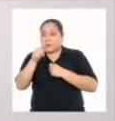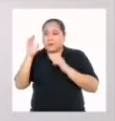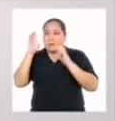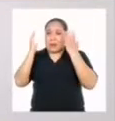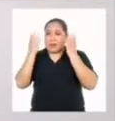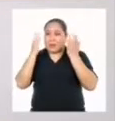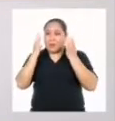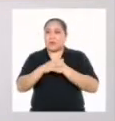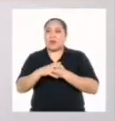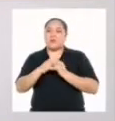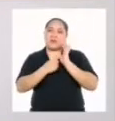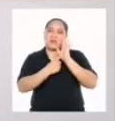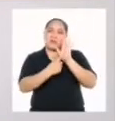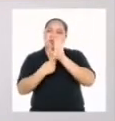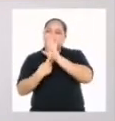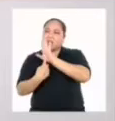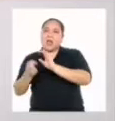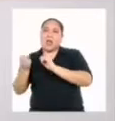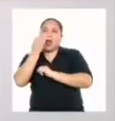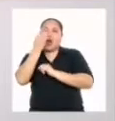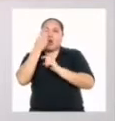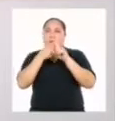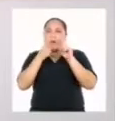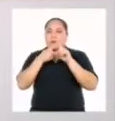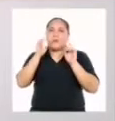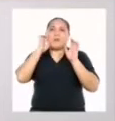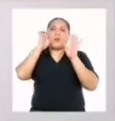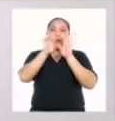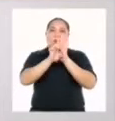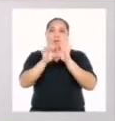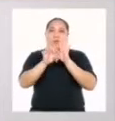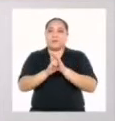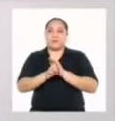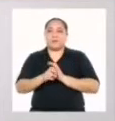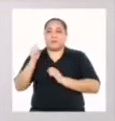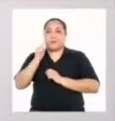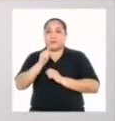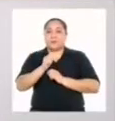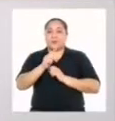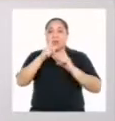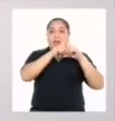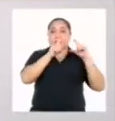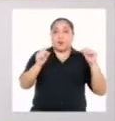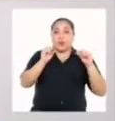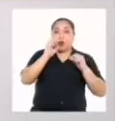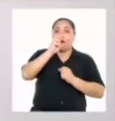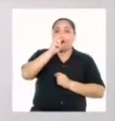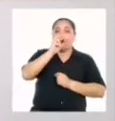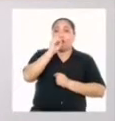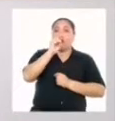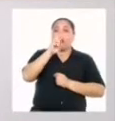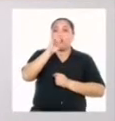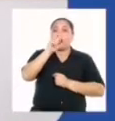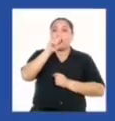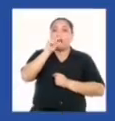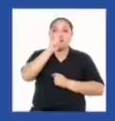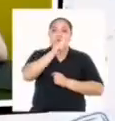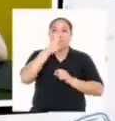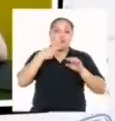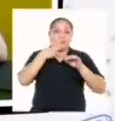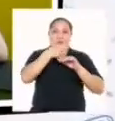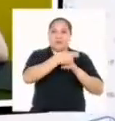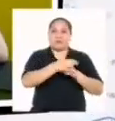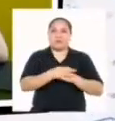son muy parecidas, presentan algunas diferencias. Por ejemplo, en la versión japonesa no vale